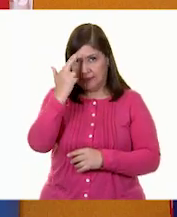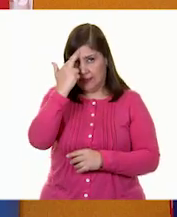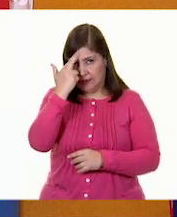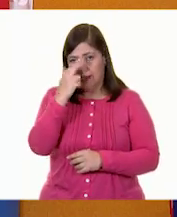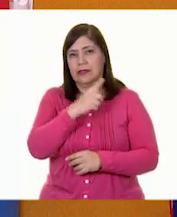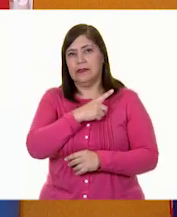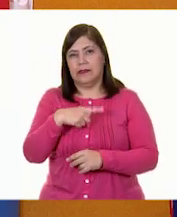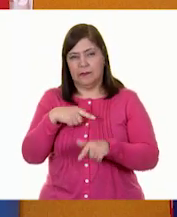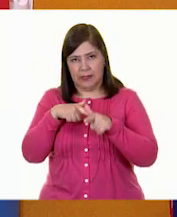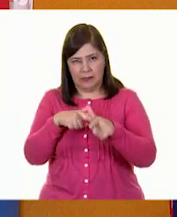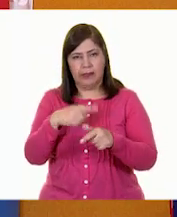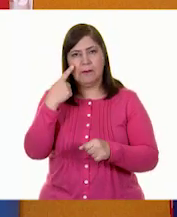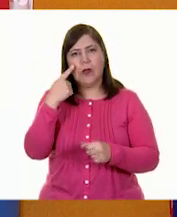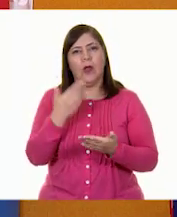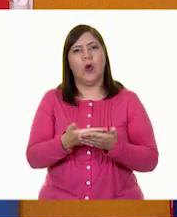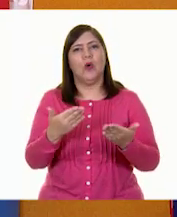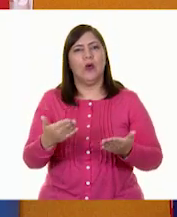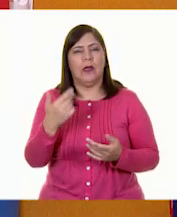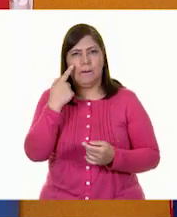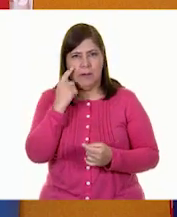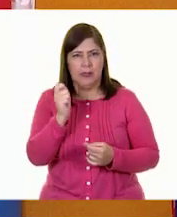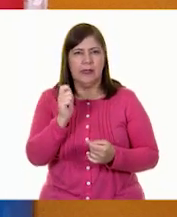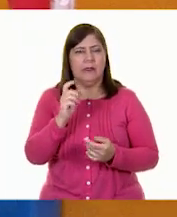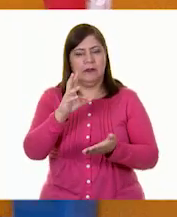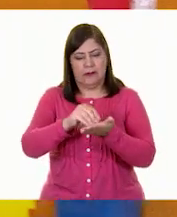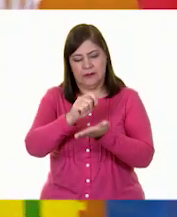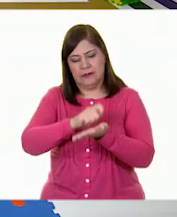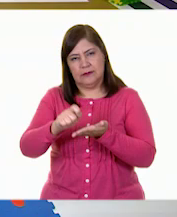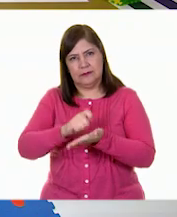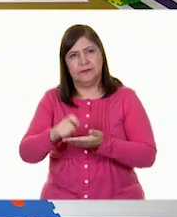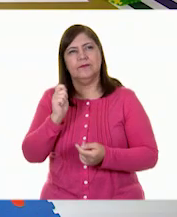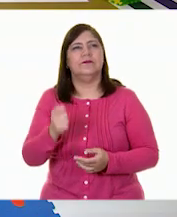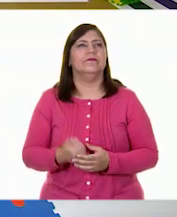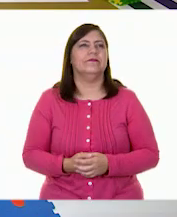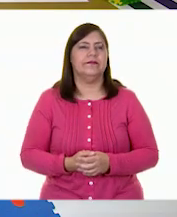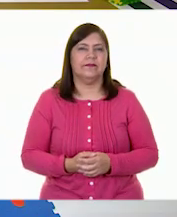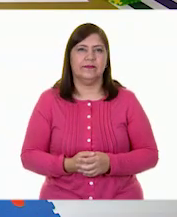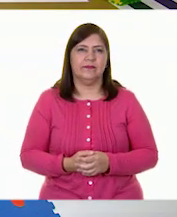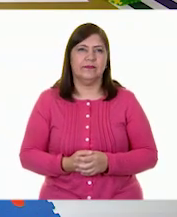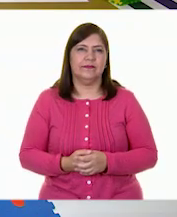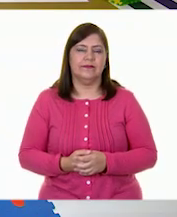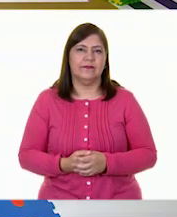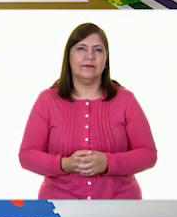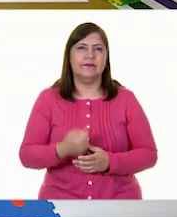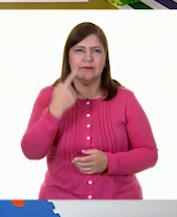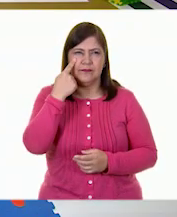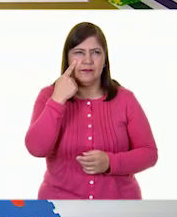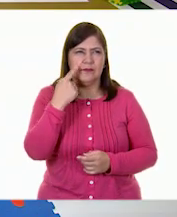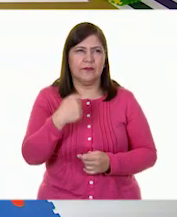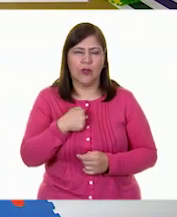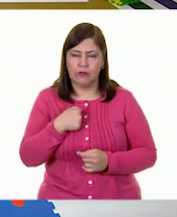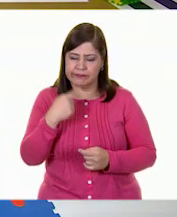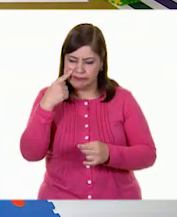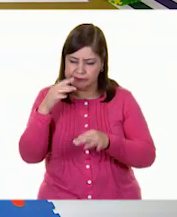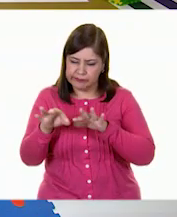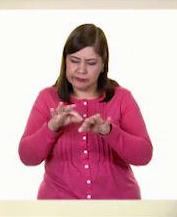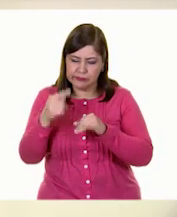Ahora tomémonos unos segunditos para escribir nuestra adivinanza. Sí, sí. A ver. A ver, voy a tomar.